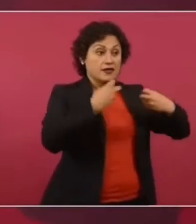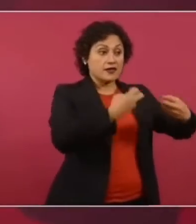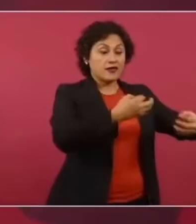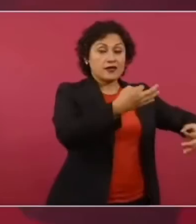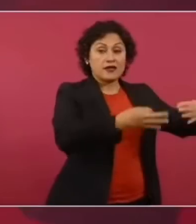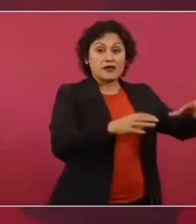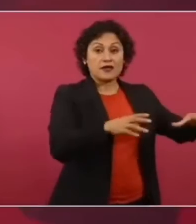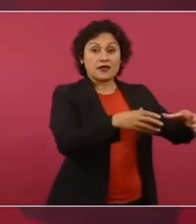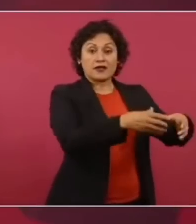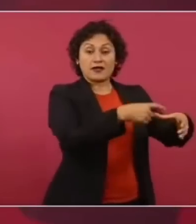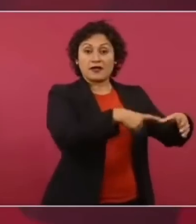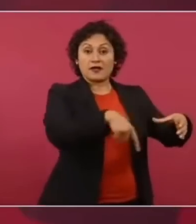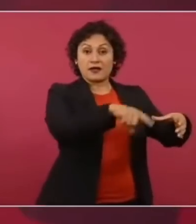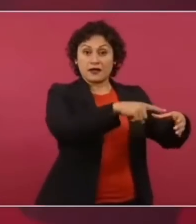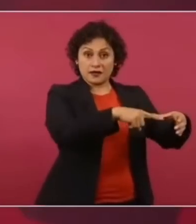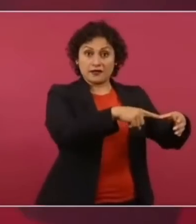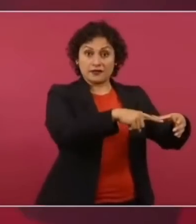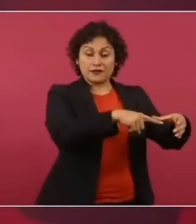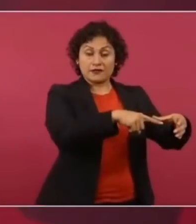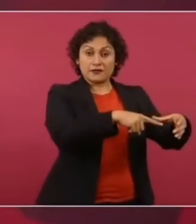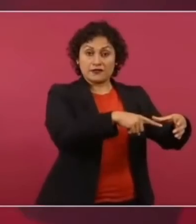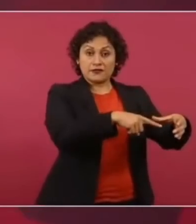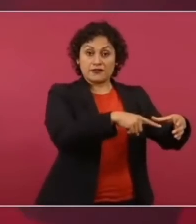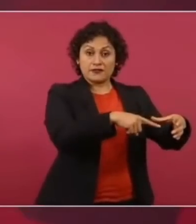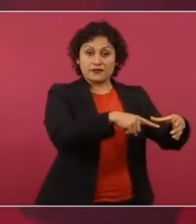a quien está acusada